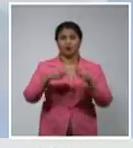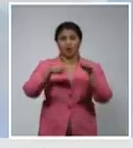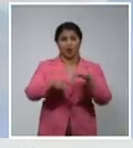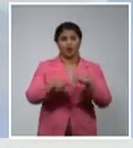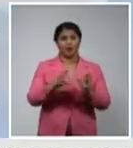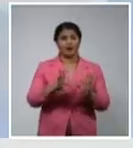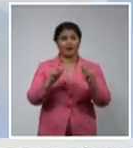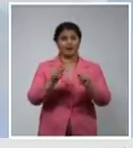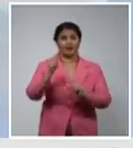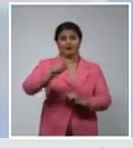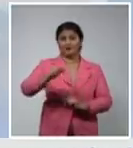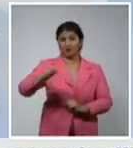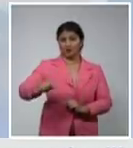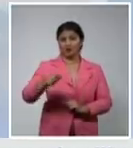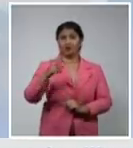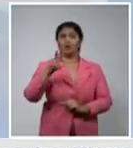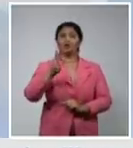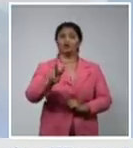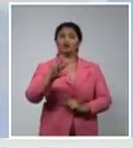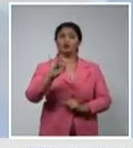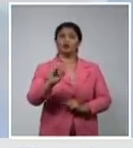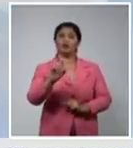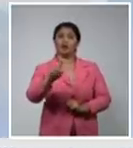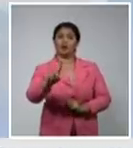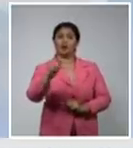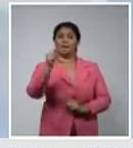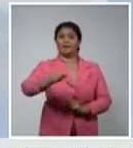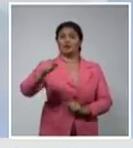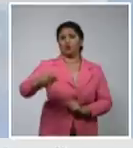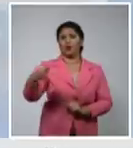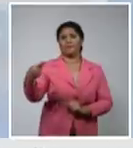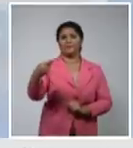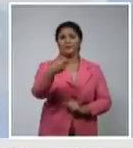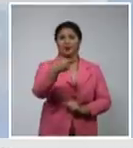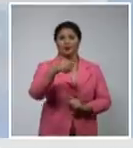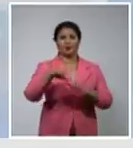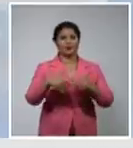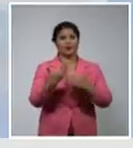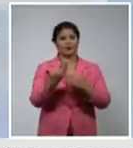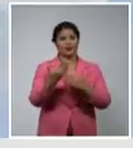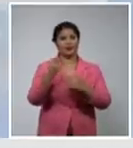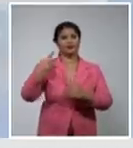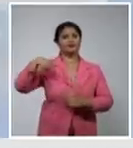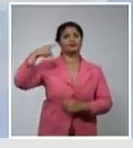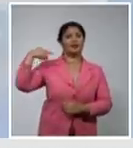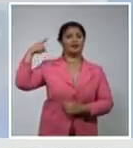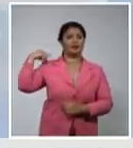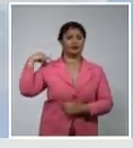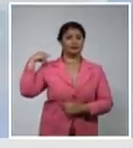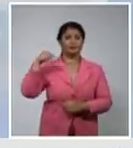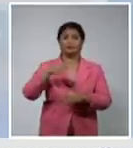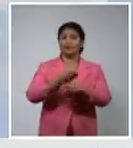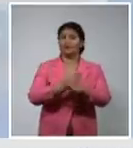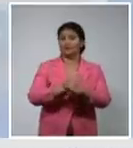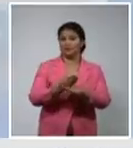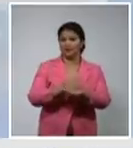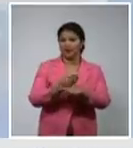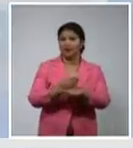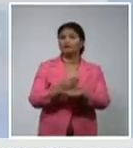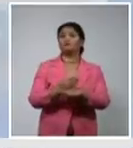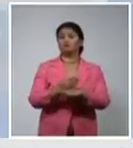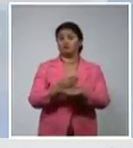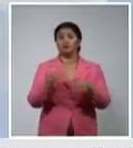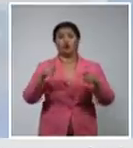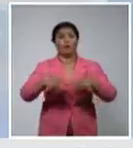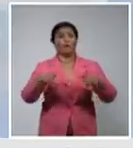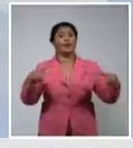que los que teníamos en el día de ayer, lo cual es expresión del número de recuperados que se